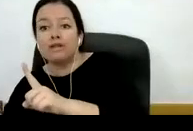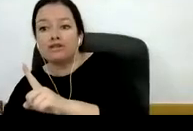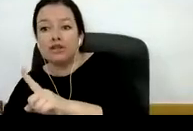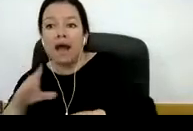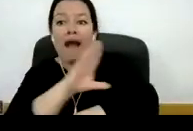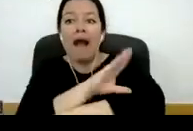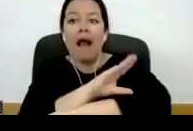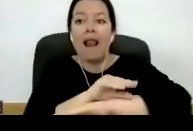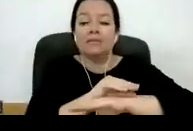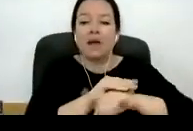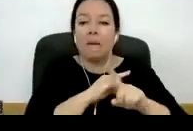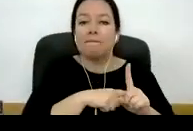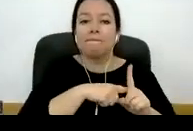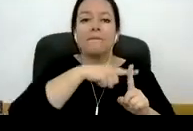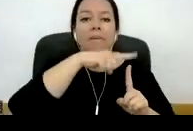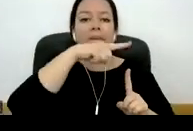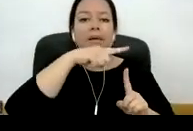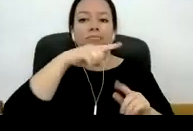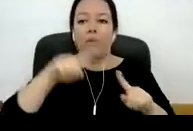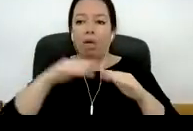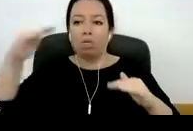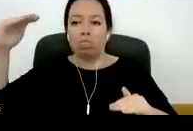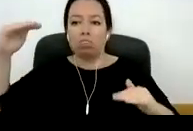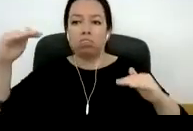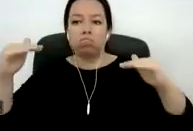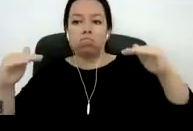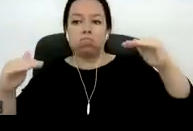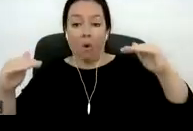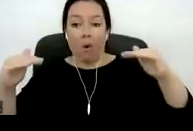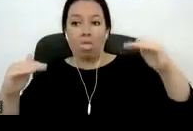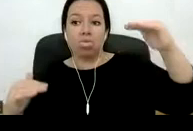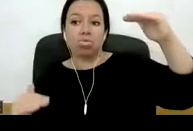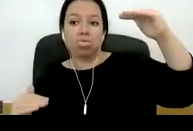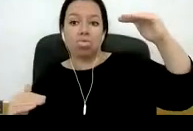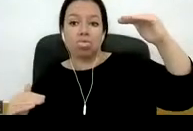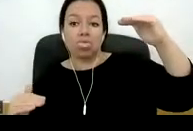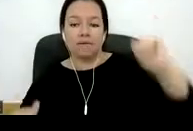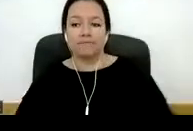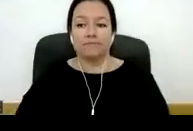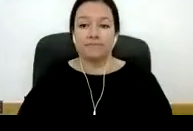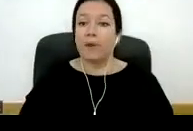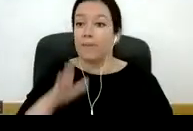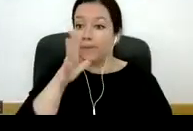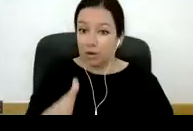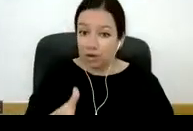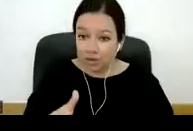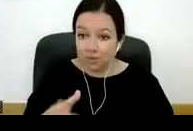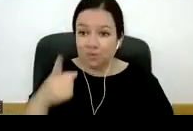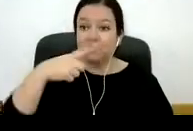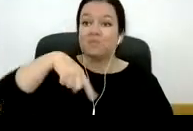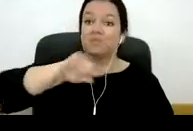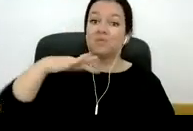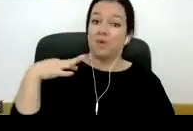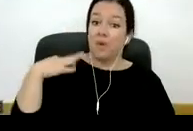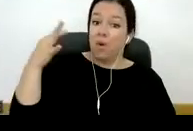que perdemos y perdemos cantidad de líquido. Por tanto, la susceptibilidad